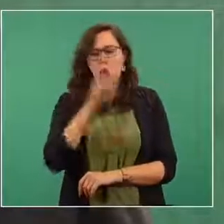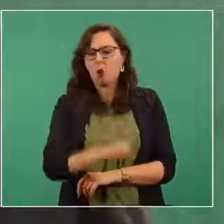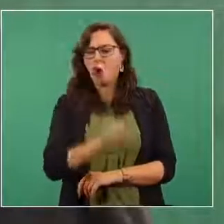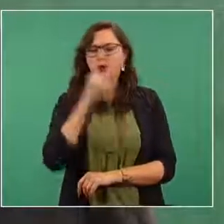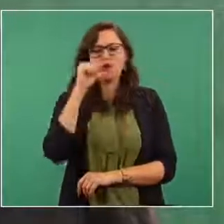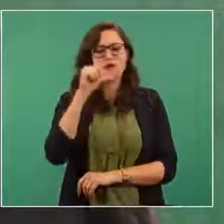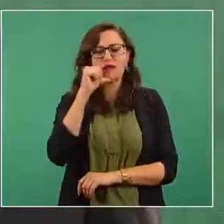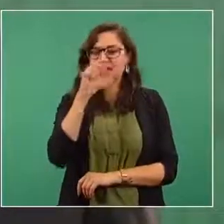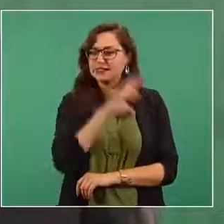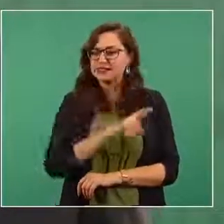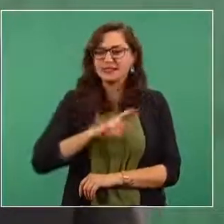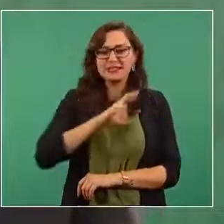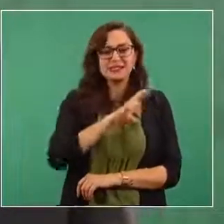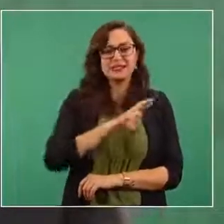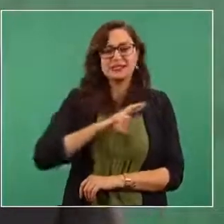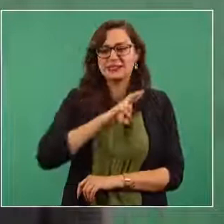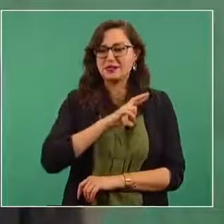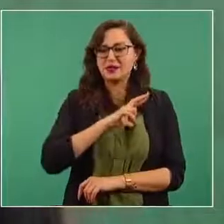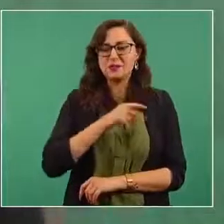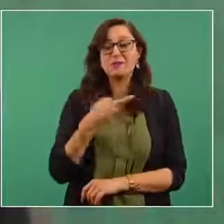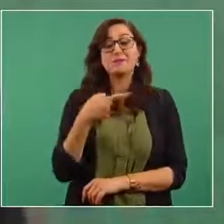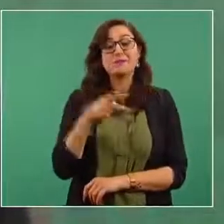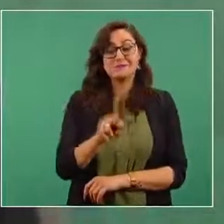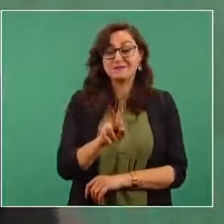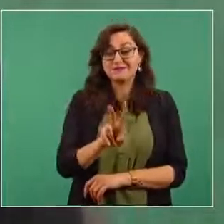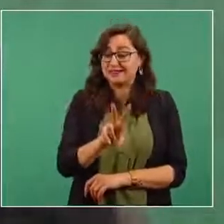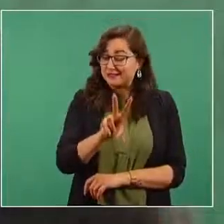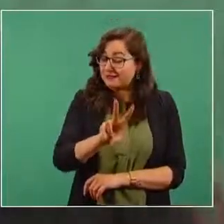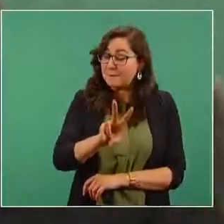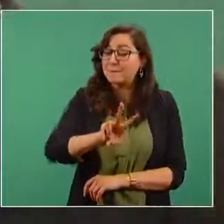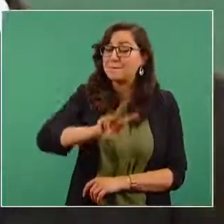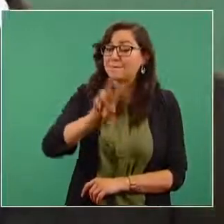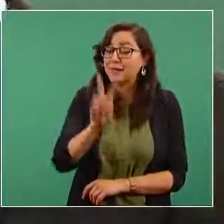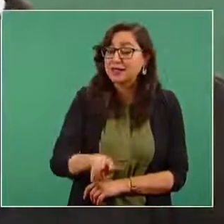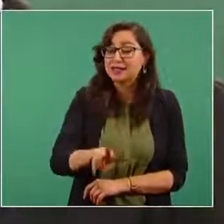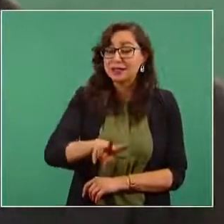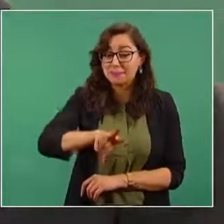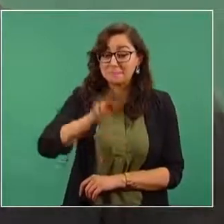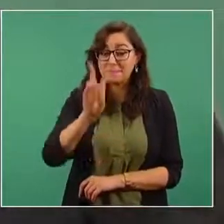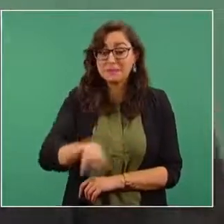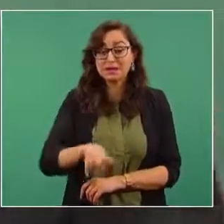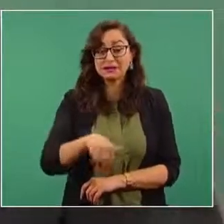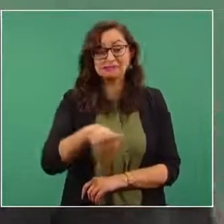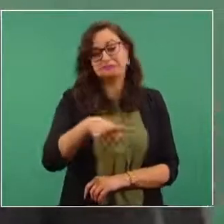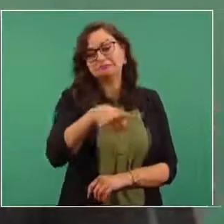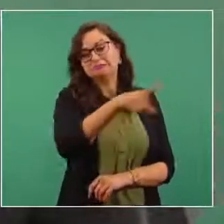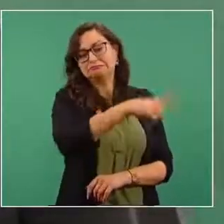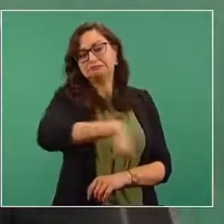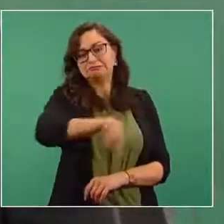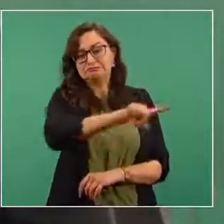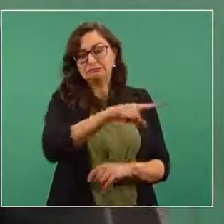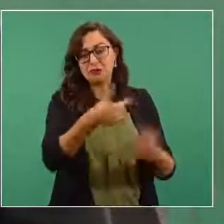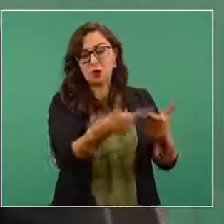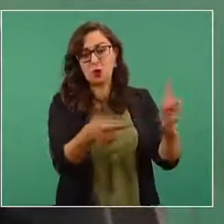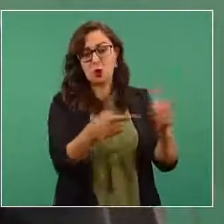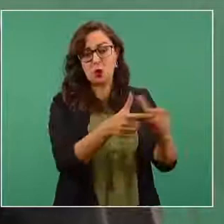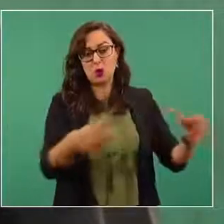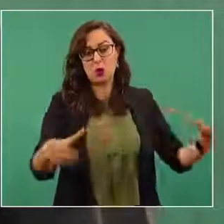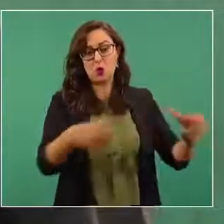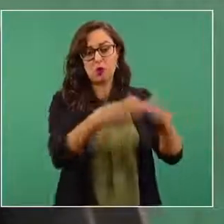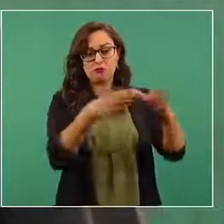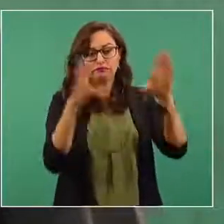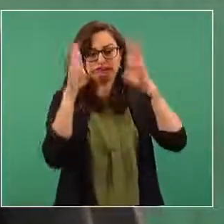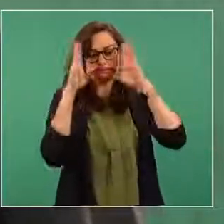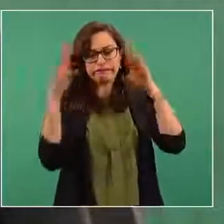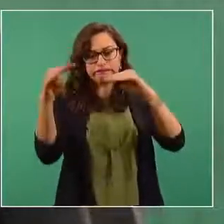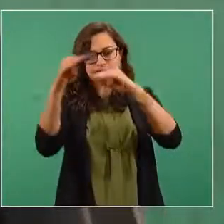pero la verdad es que el conservadurismo es muy cerrado y